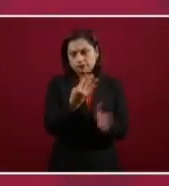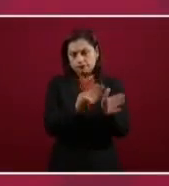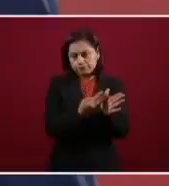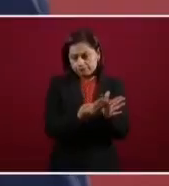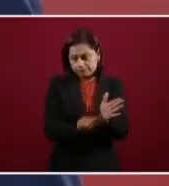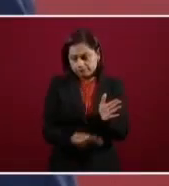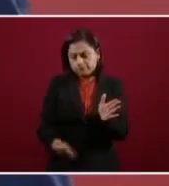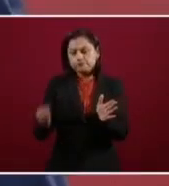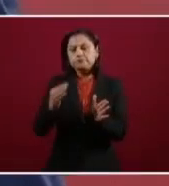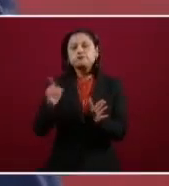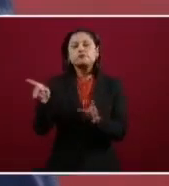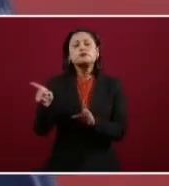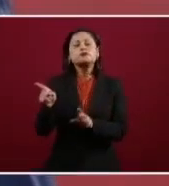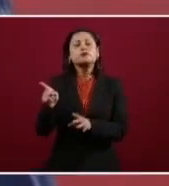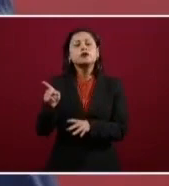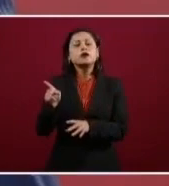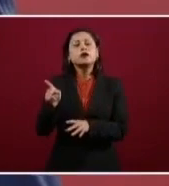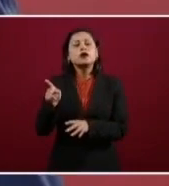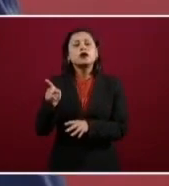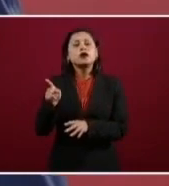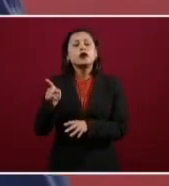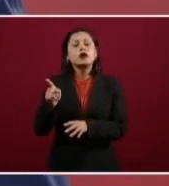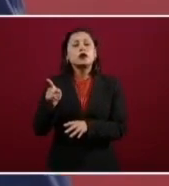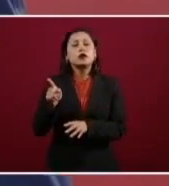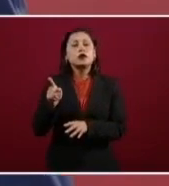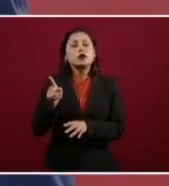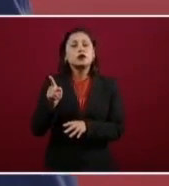recibieron los créditos